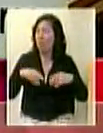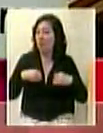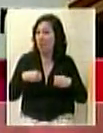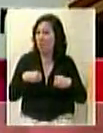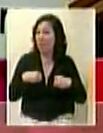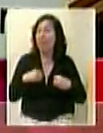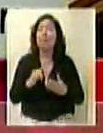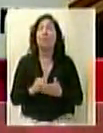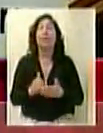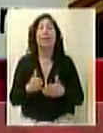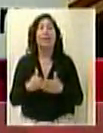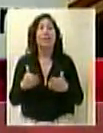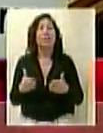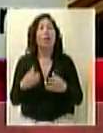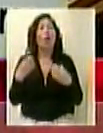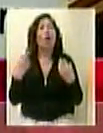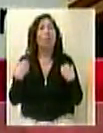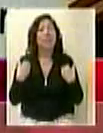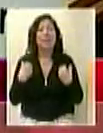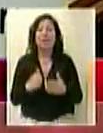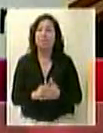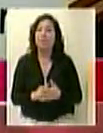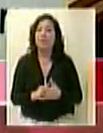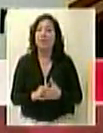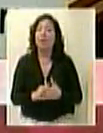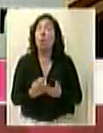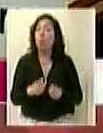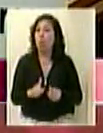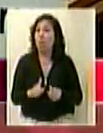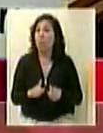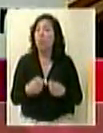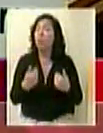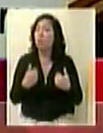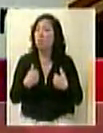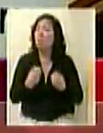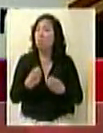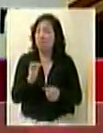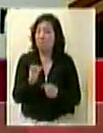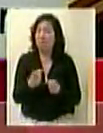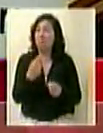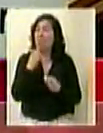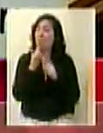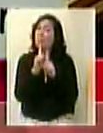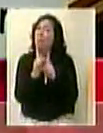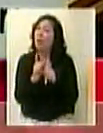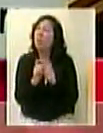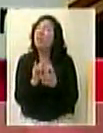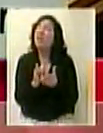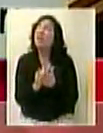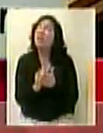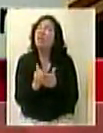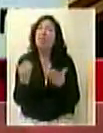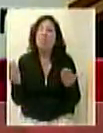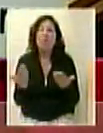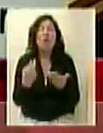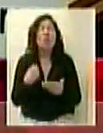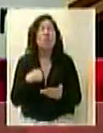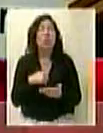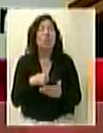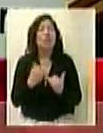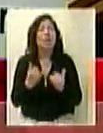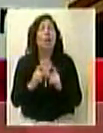de la asignación anticipada de oficio. Cuando estuvimos, y mucha gente nos pregunta, ¿qué es lo que nos motiva a nosotros